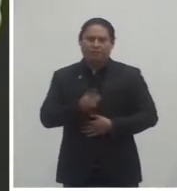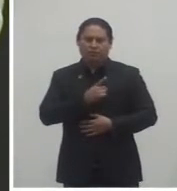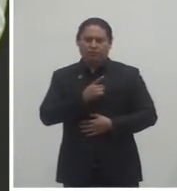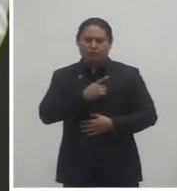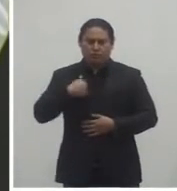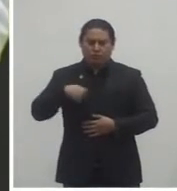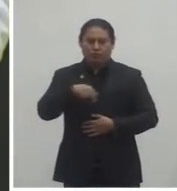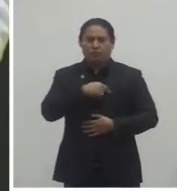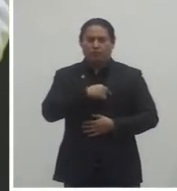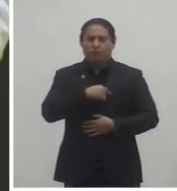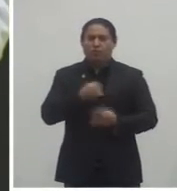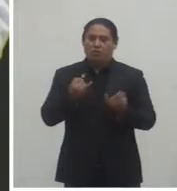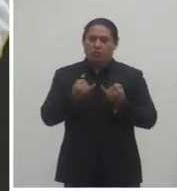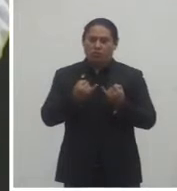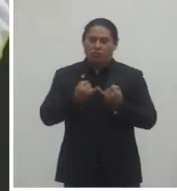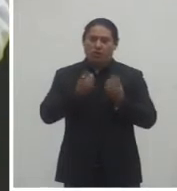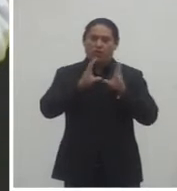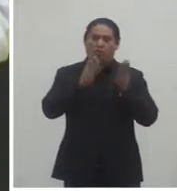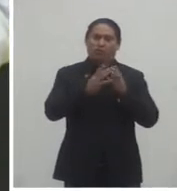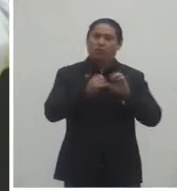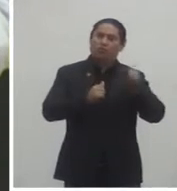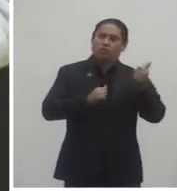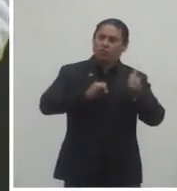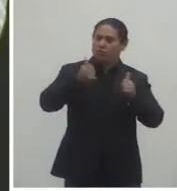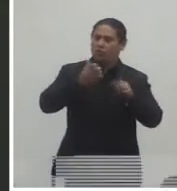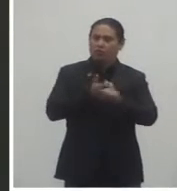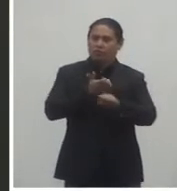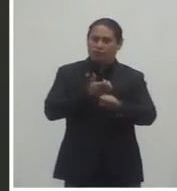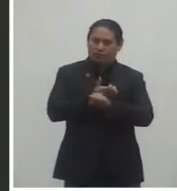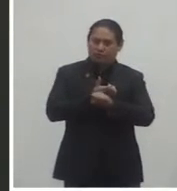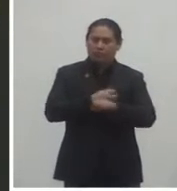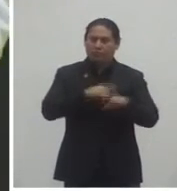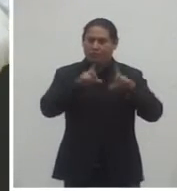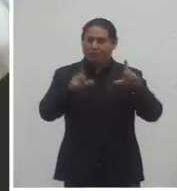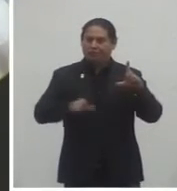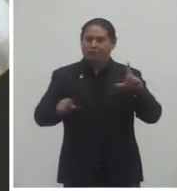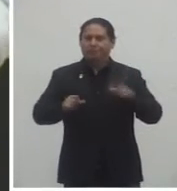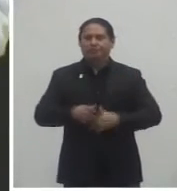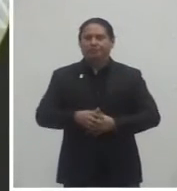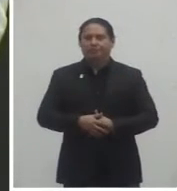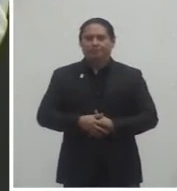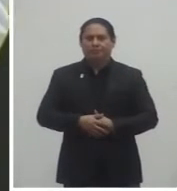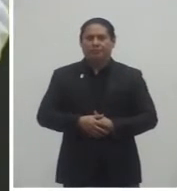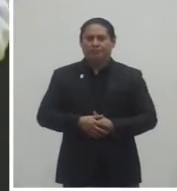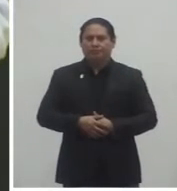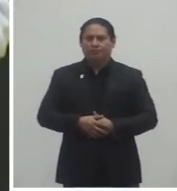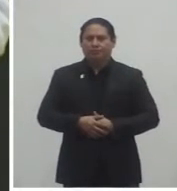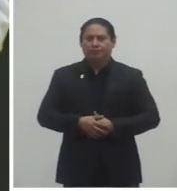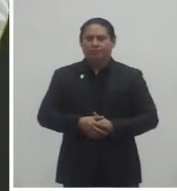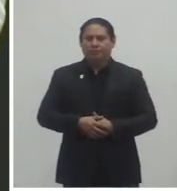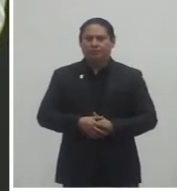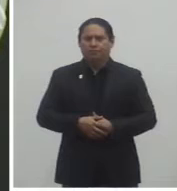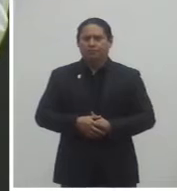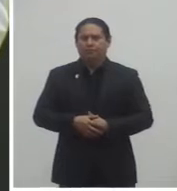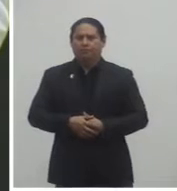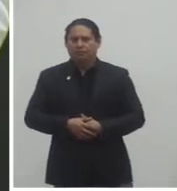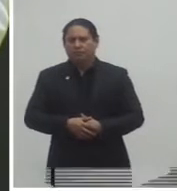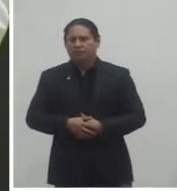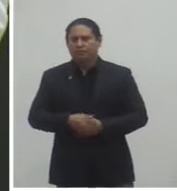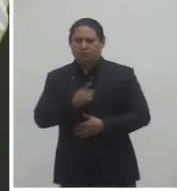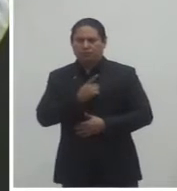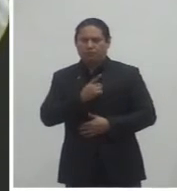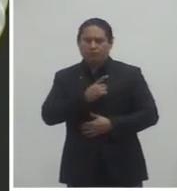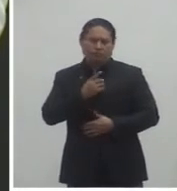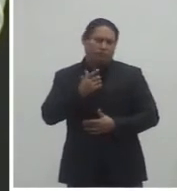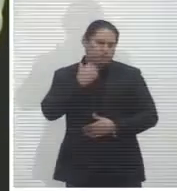nosotros lo vamos a hacer, también otros congresos de los estados de la República. De manera que lo que se